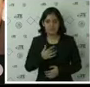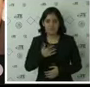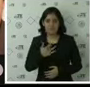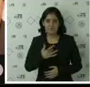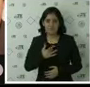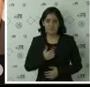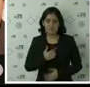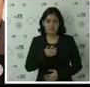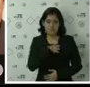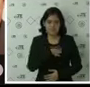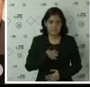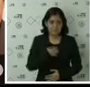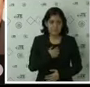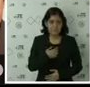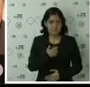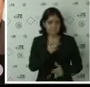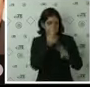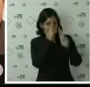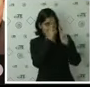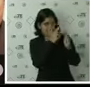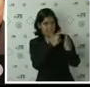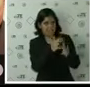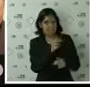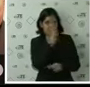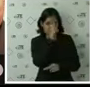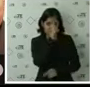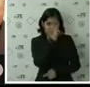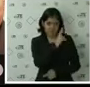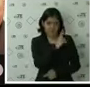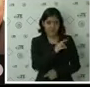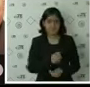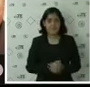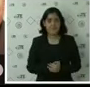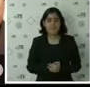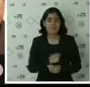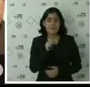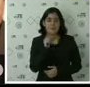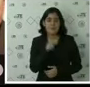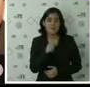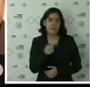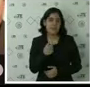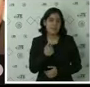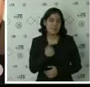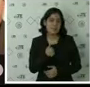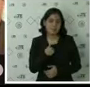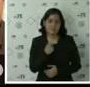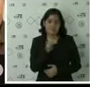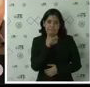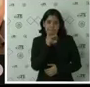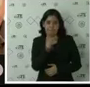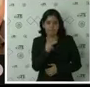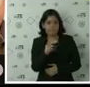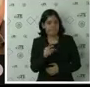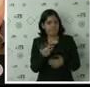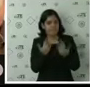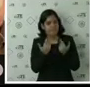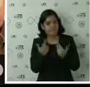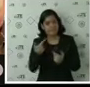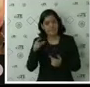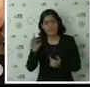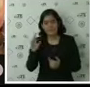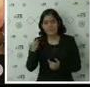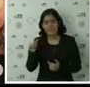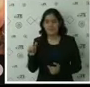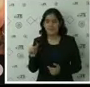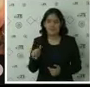el acompañamiento con el cariño, sobre todo con la capacidad profesional. No tengo palabras, lo sabes, y pues a mis jóvenes,